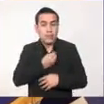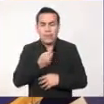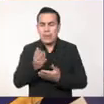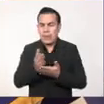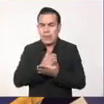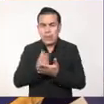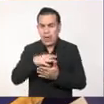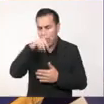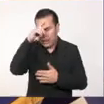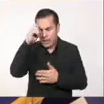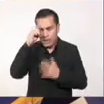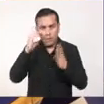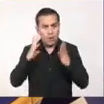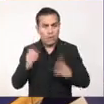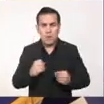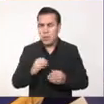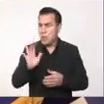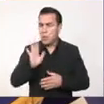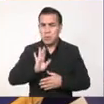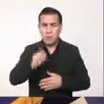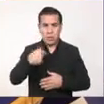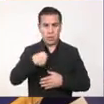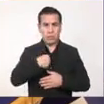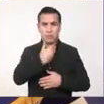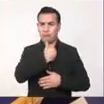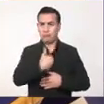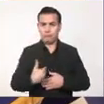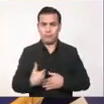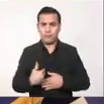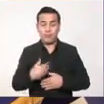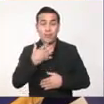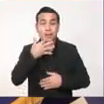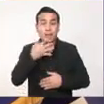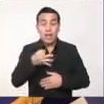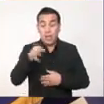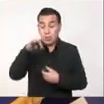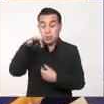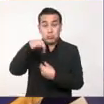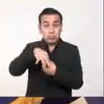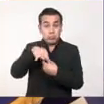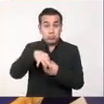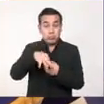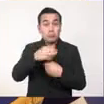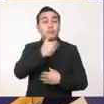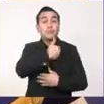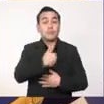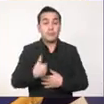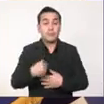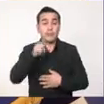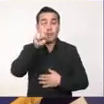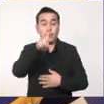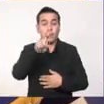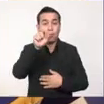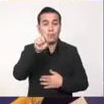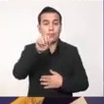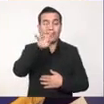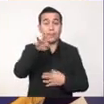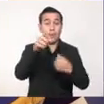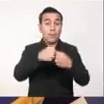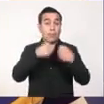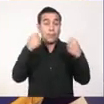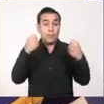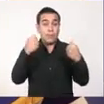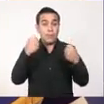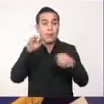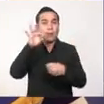desgaste, cuando teníamos 0 días de gobernar, sacáramos en una elección presidencial, sacáramos 1.4 millones de votos y